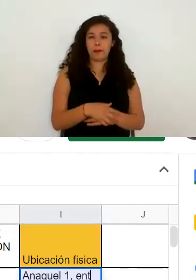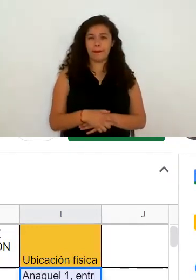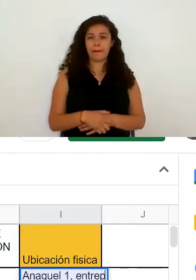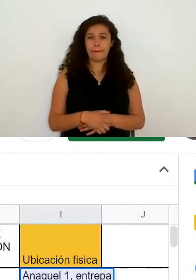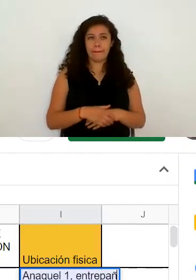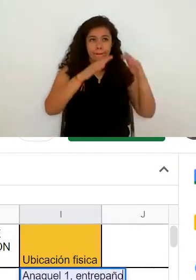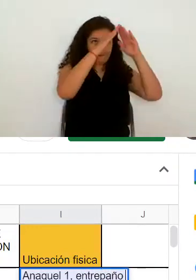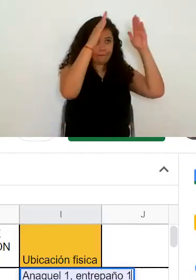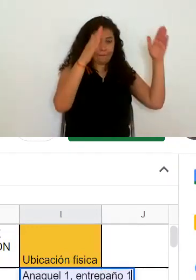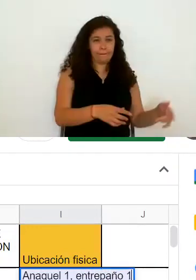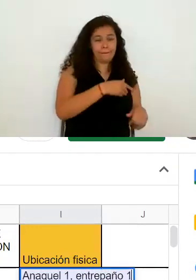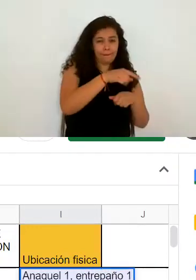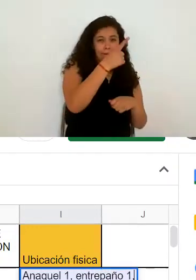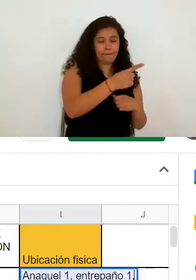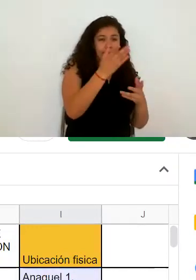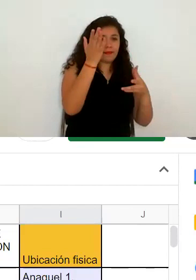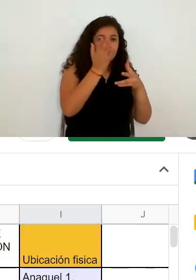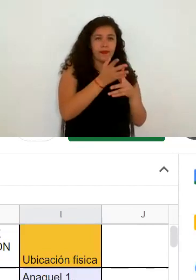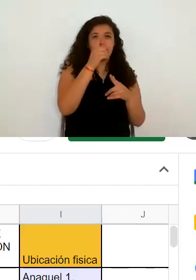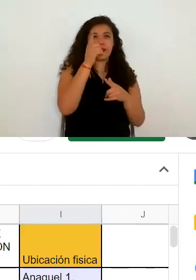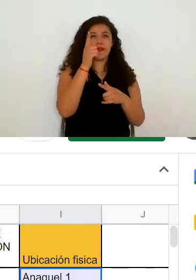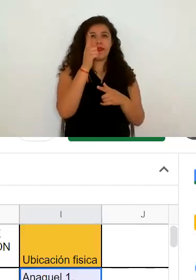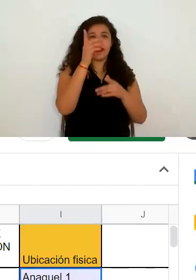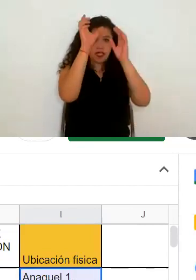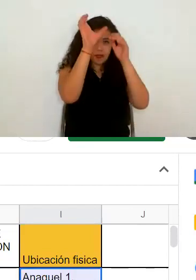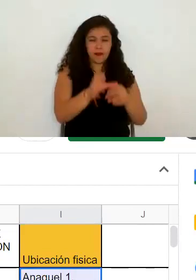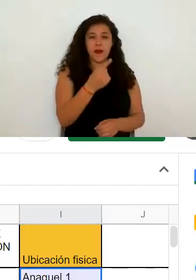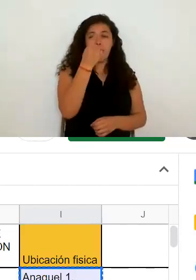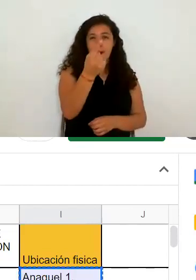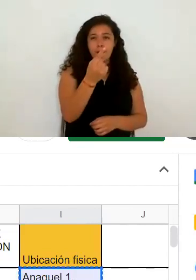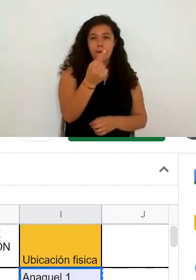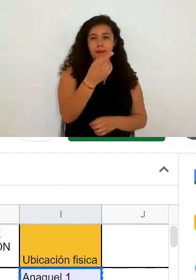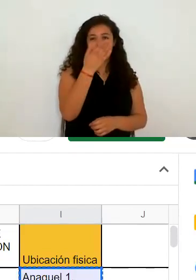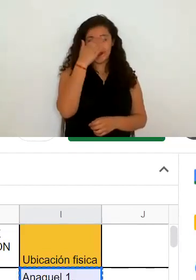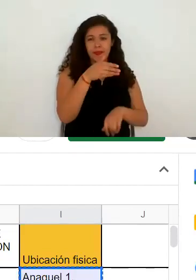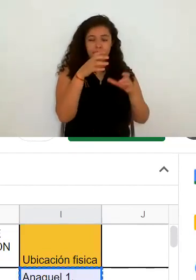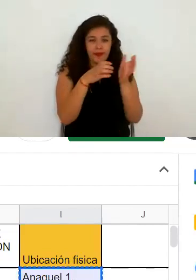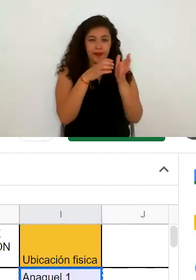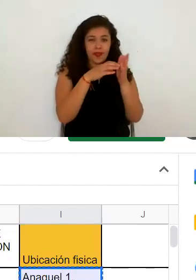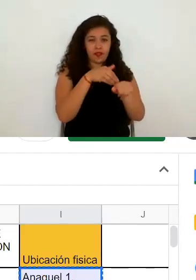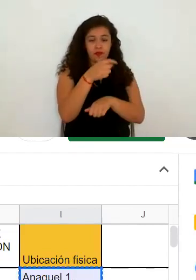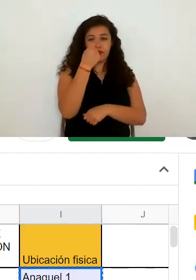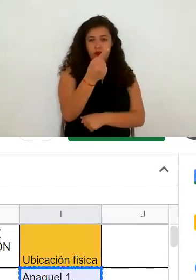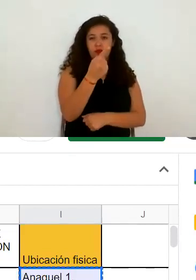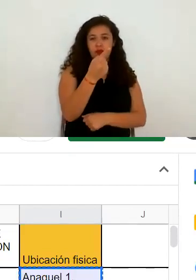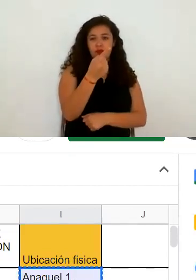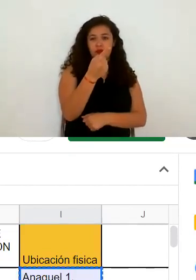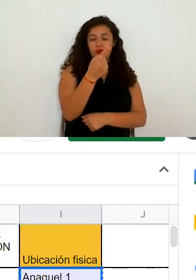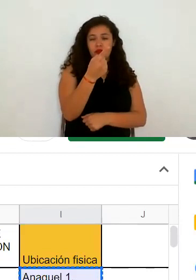1 entre paño 1, y sabemos que esta caja 1, la caja